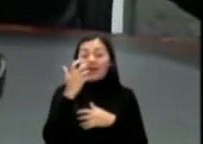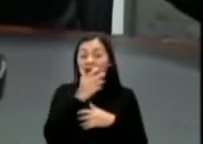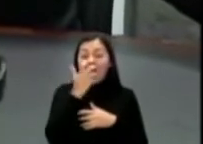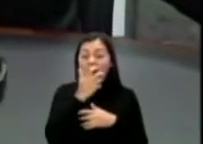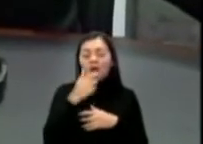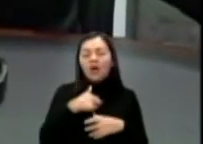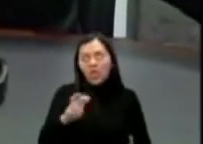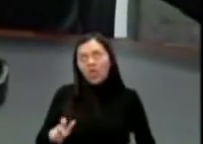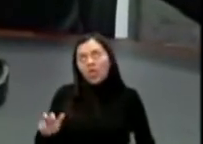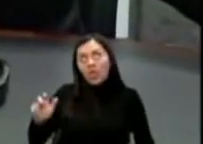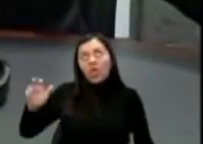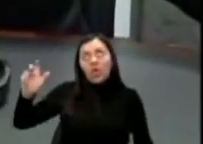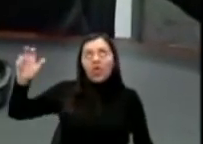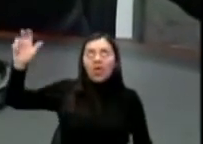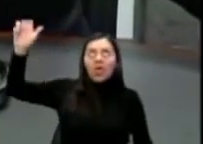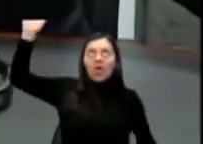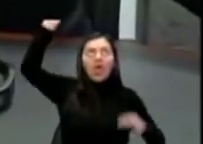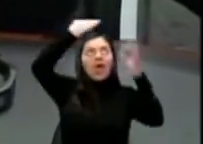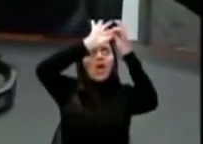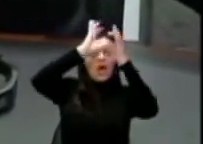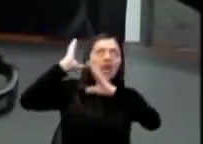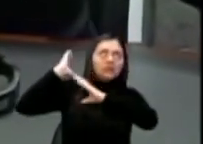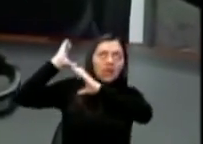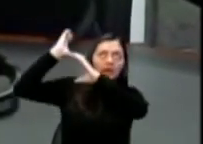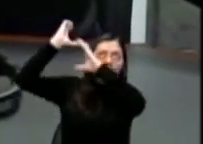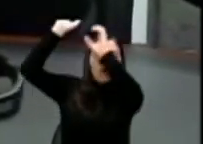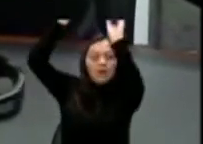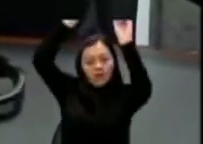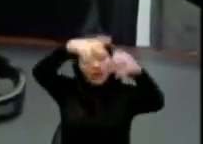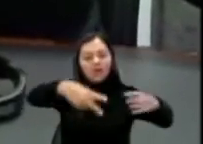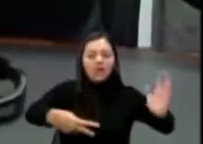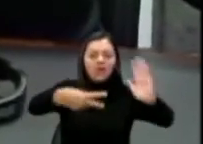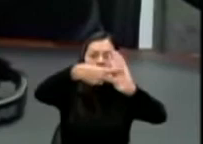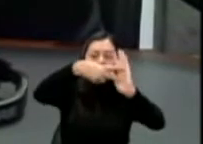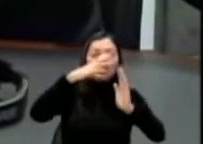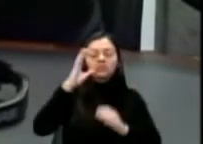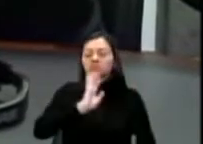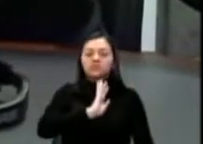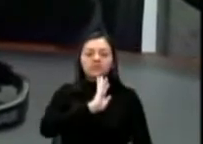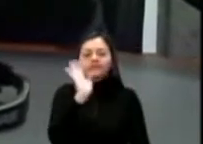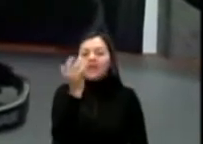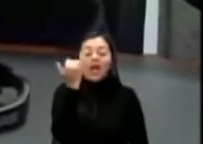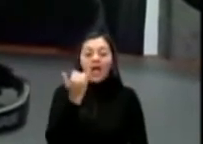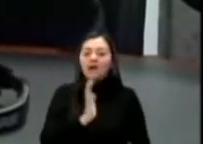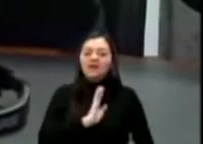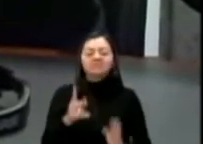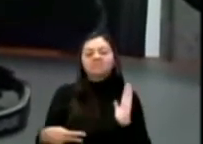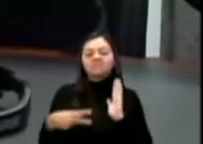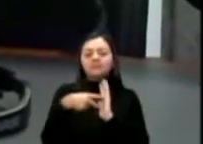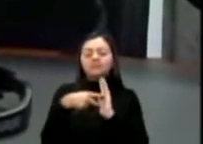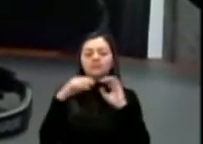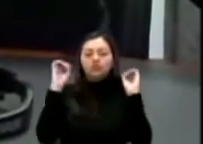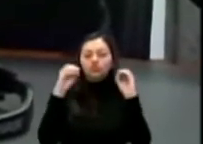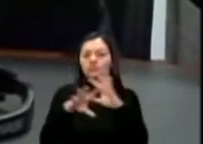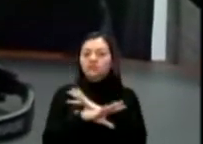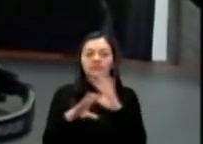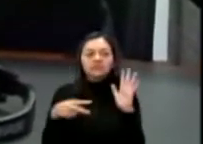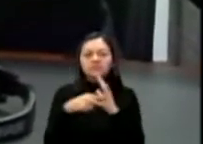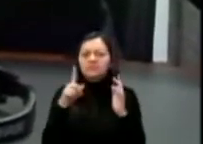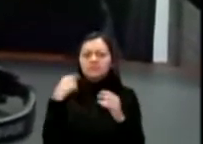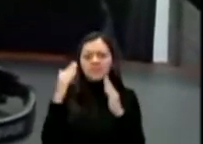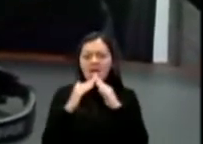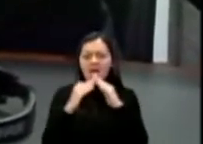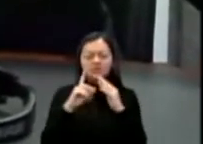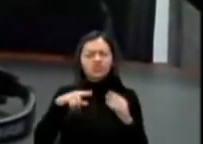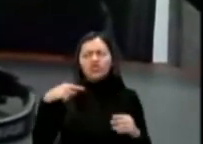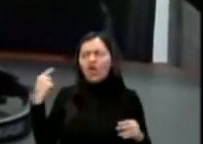así que era un verdadero desafío la logística de los cilindros de gas pero bueno en todo caso nos estamos desviando del tema lo importante es que la